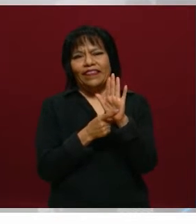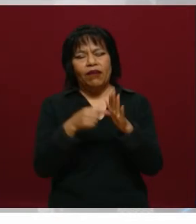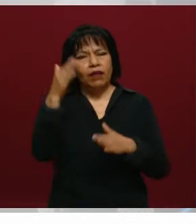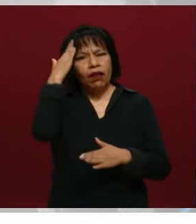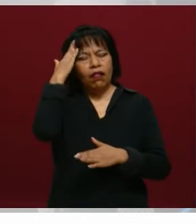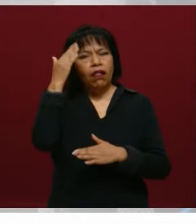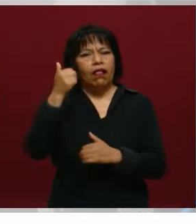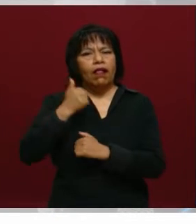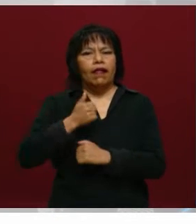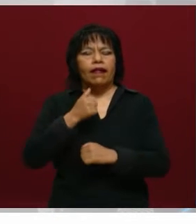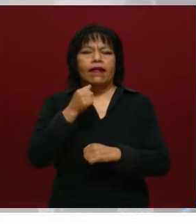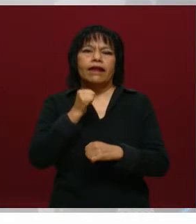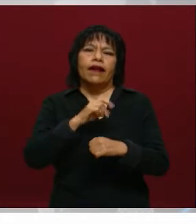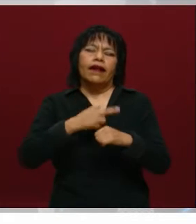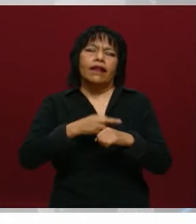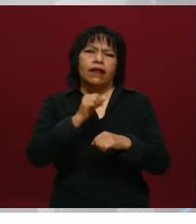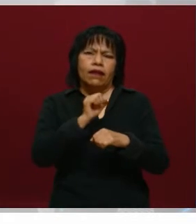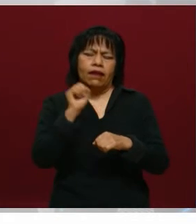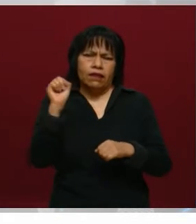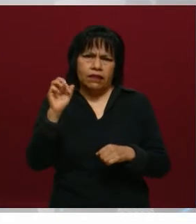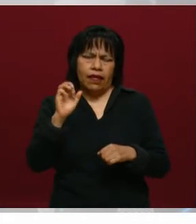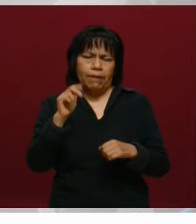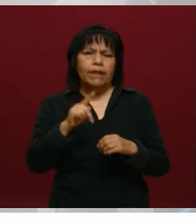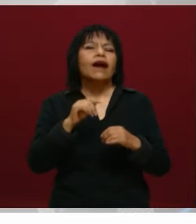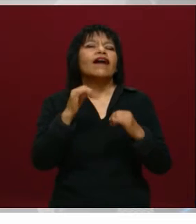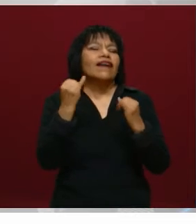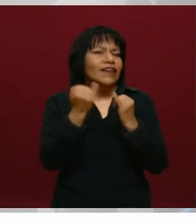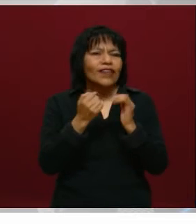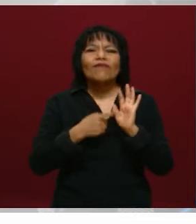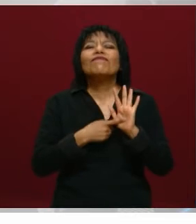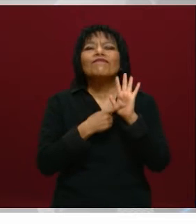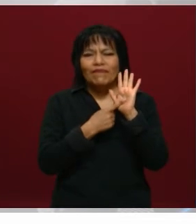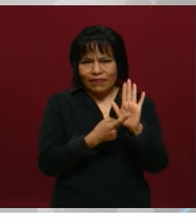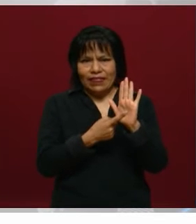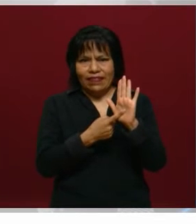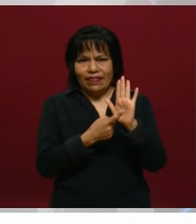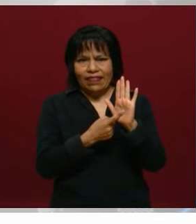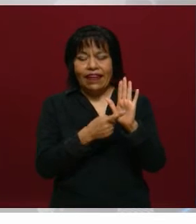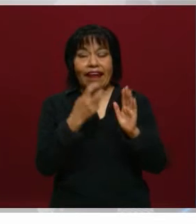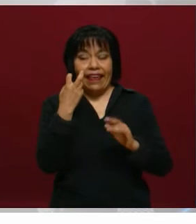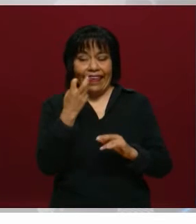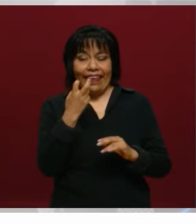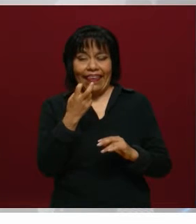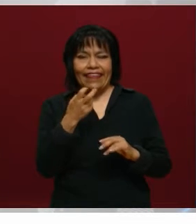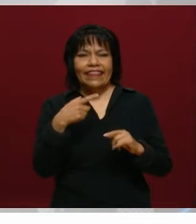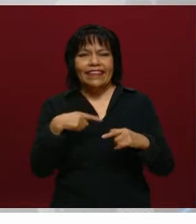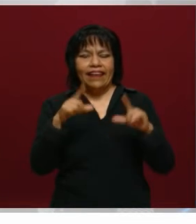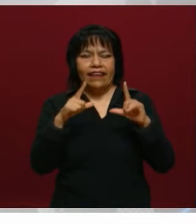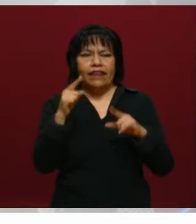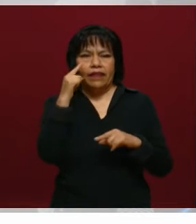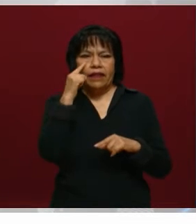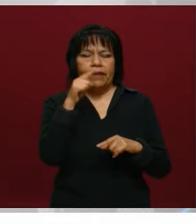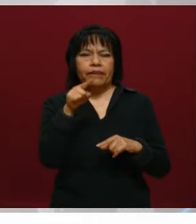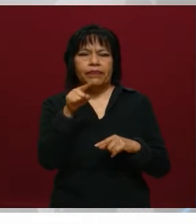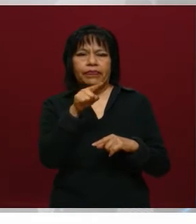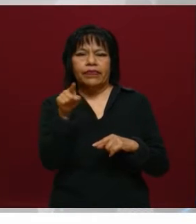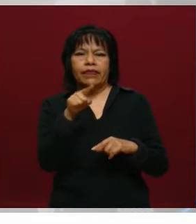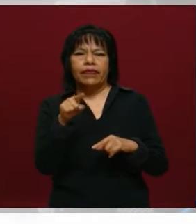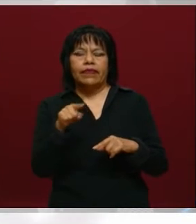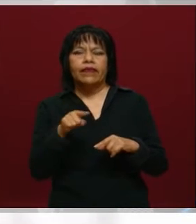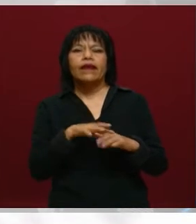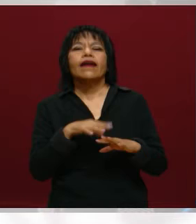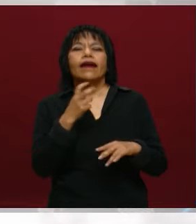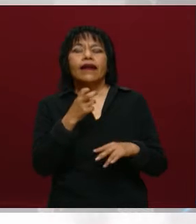aparecerá la la presentación conmemorativa que se está sí exactamente reconocida las tres recopila las tres